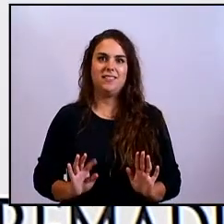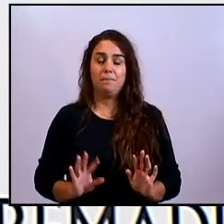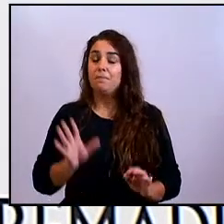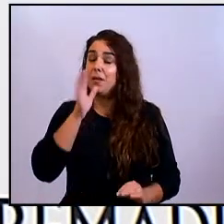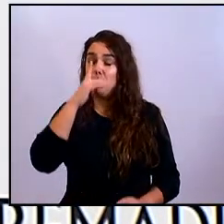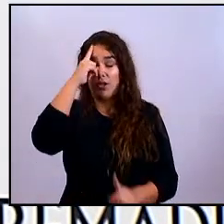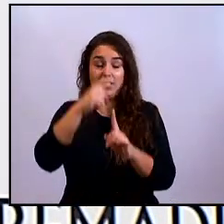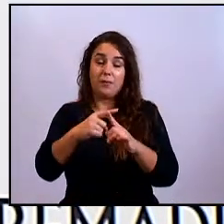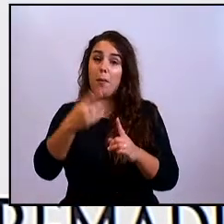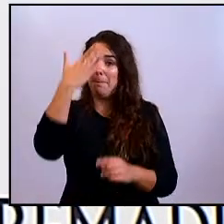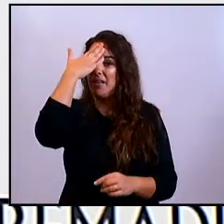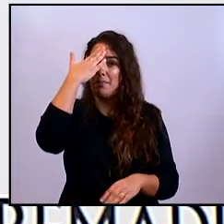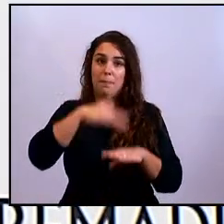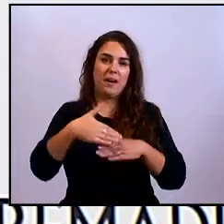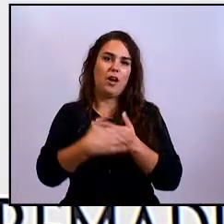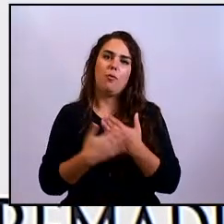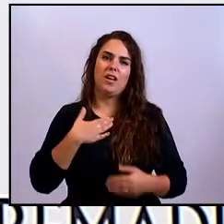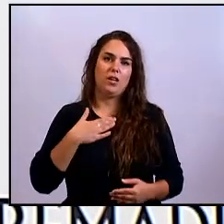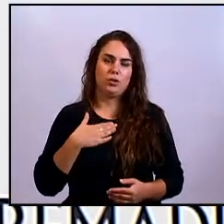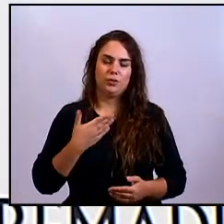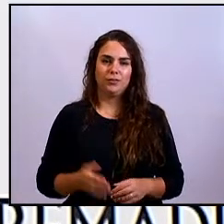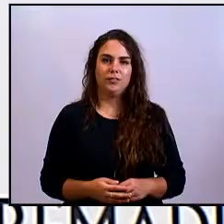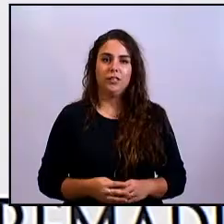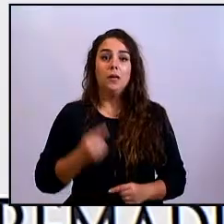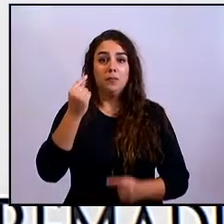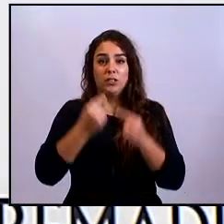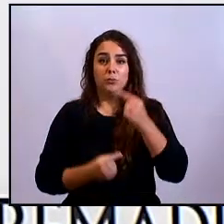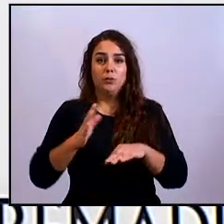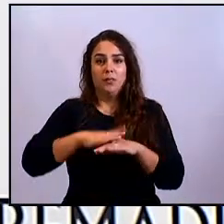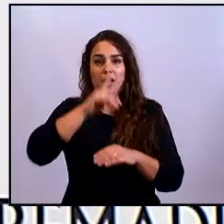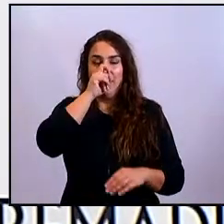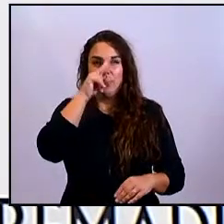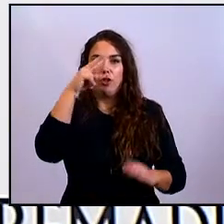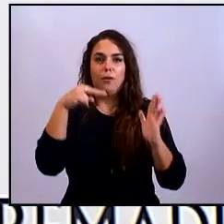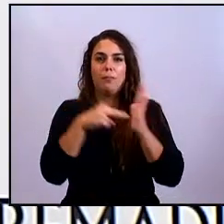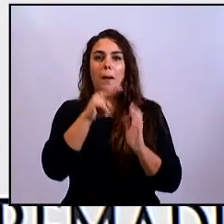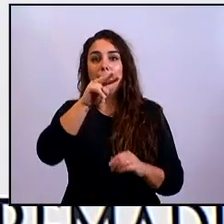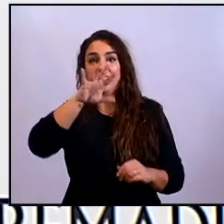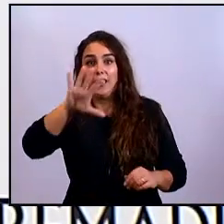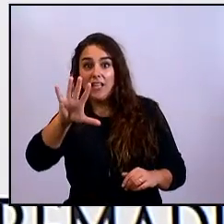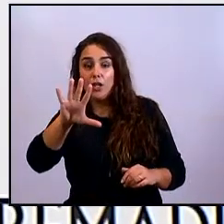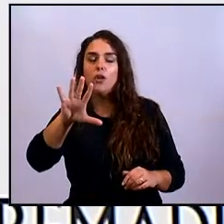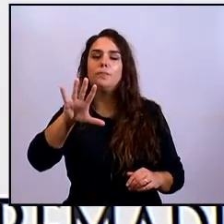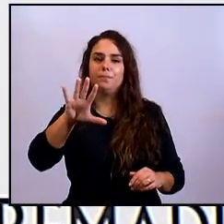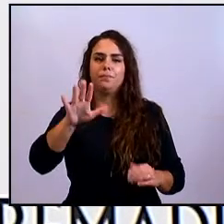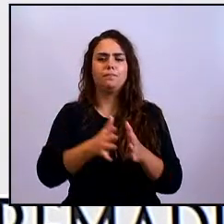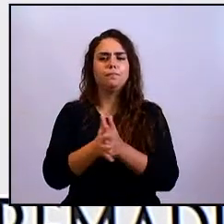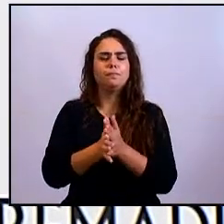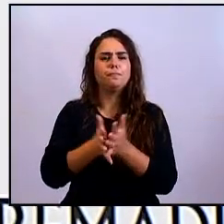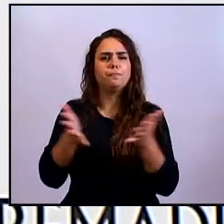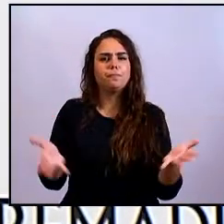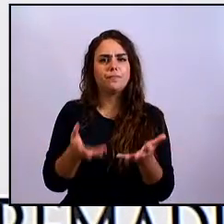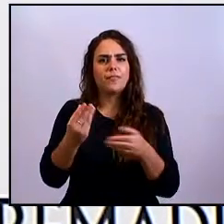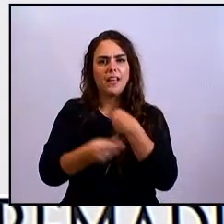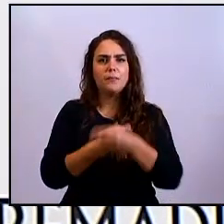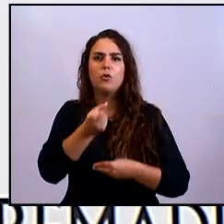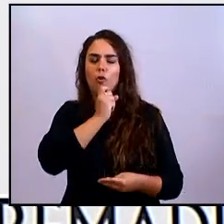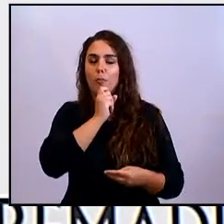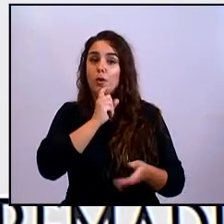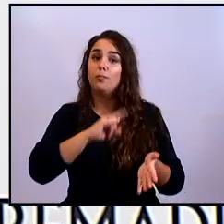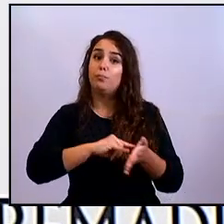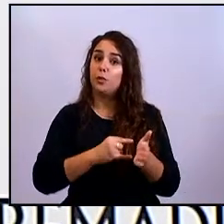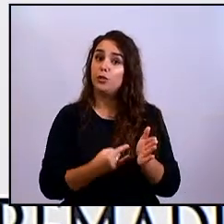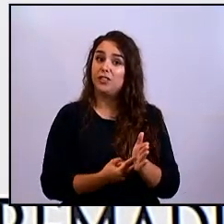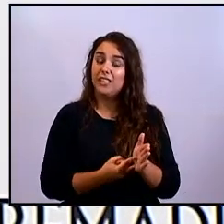principales objetivos de nuestro Gobierno. En los presupuestos para el año 2025 lo vamos a potenciar concretamente con un proyecto